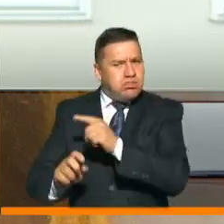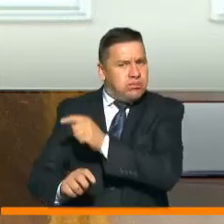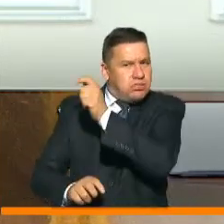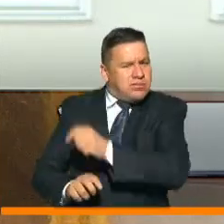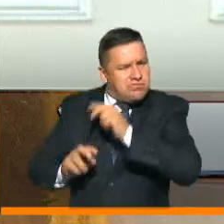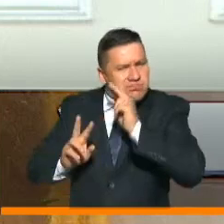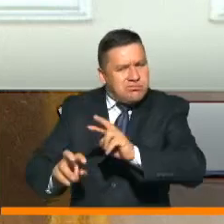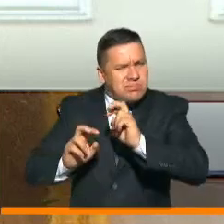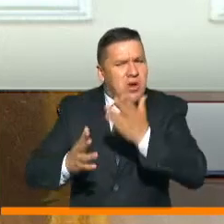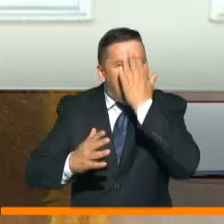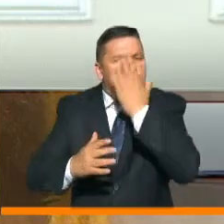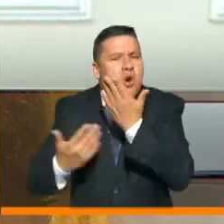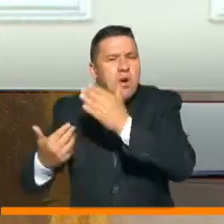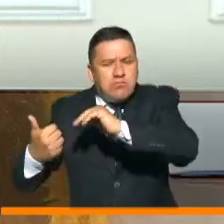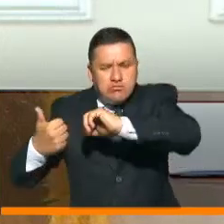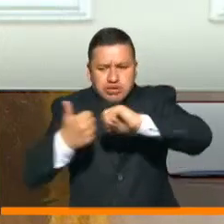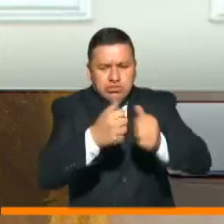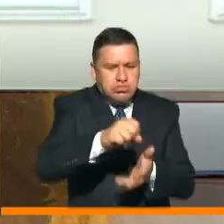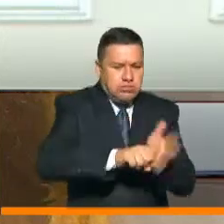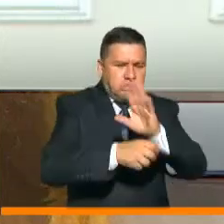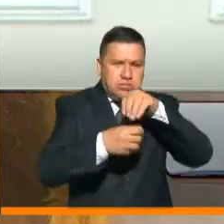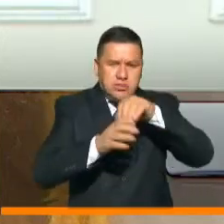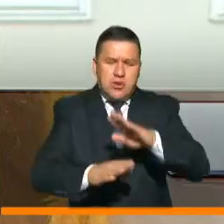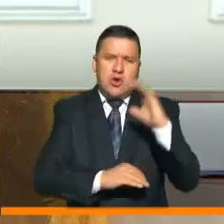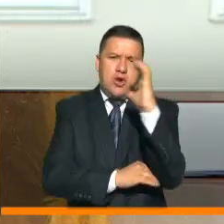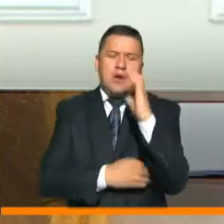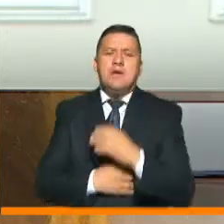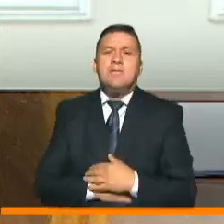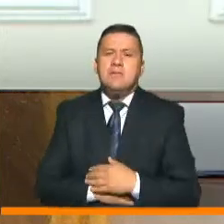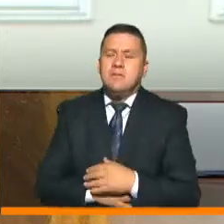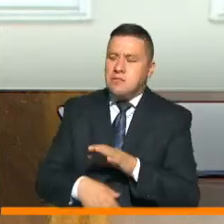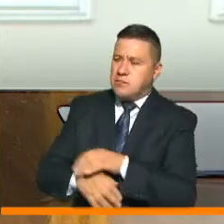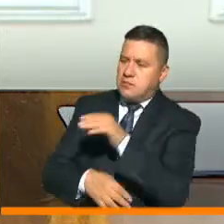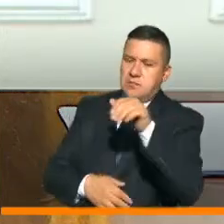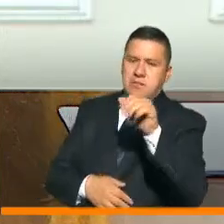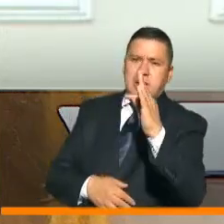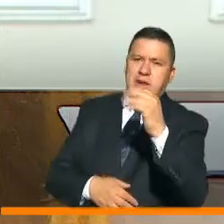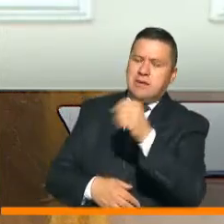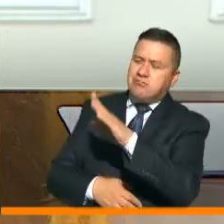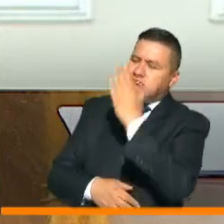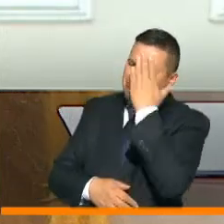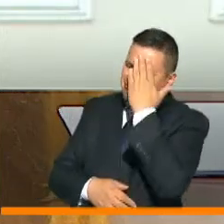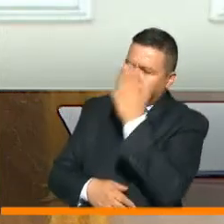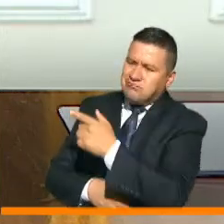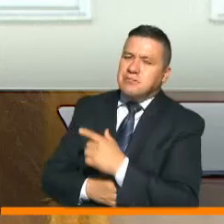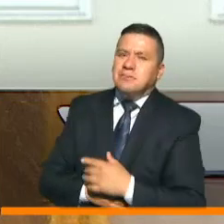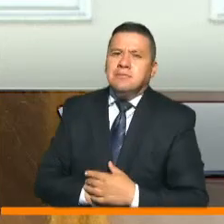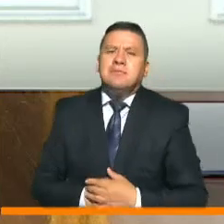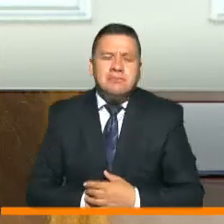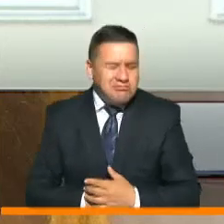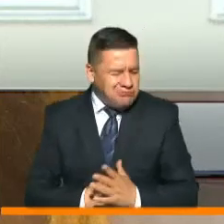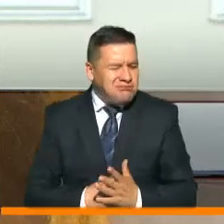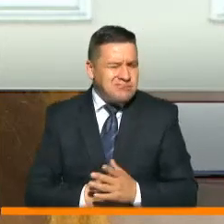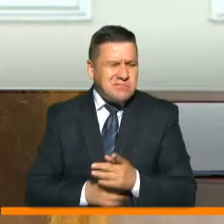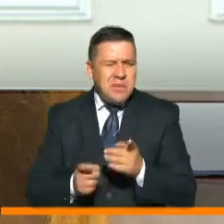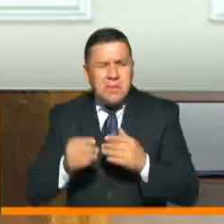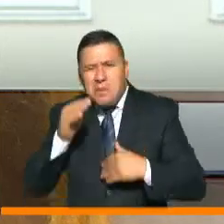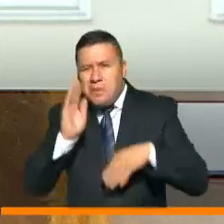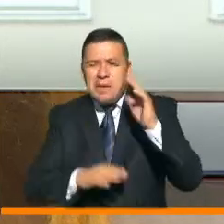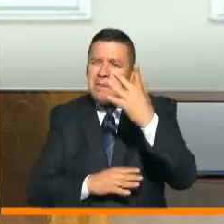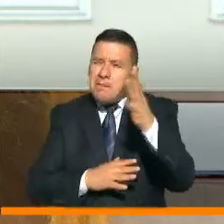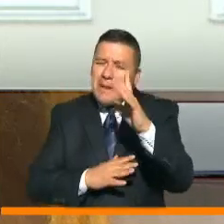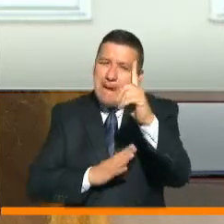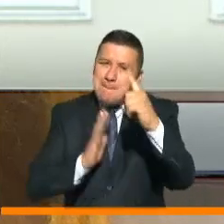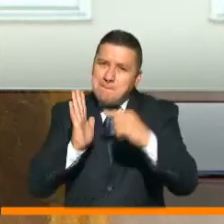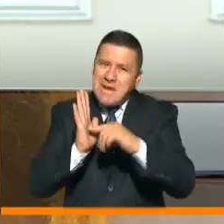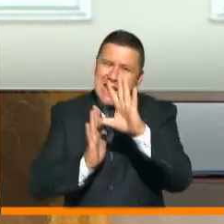investigaciones sobre el comportamiento del COVID-19 en Colombia. Doctora Marta, sabemos además que hay más de